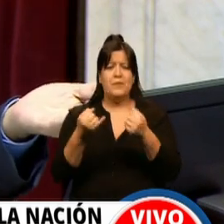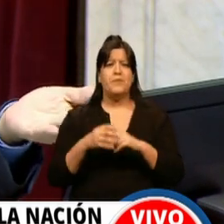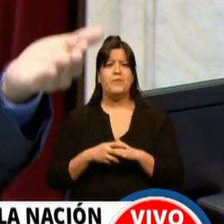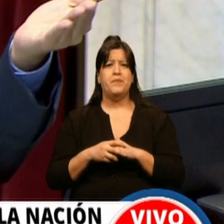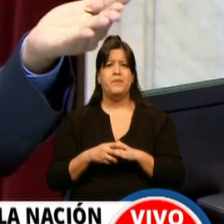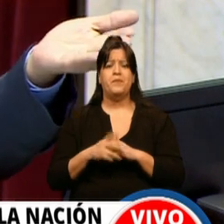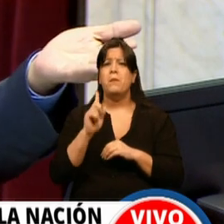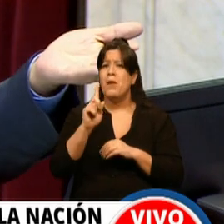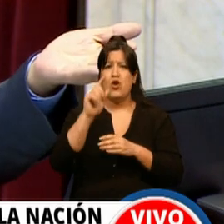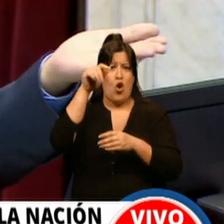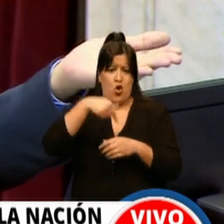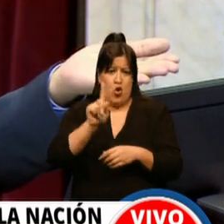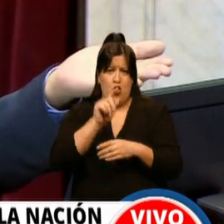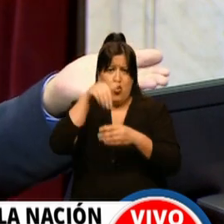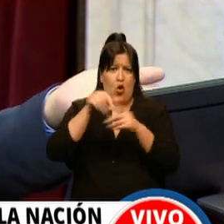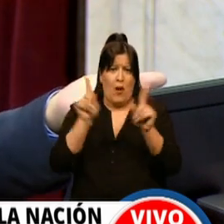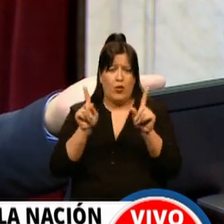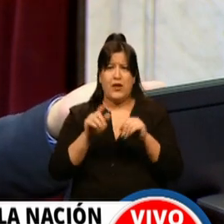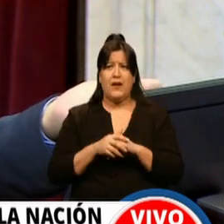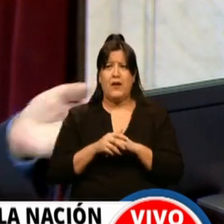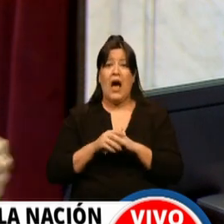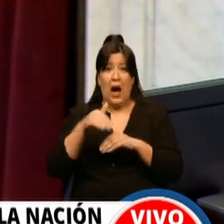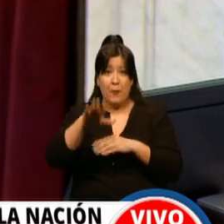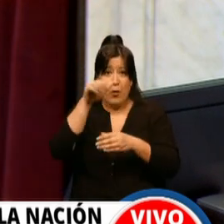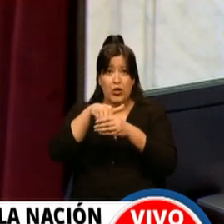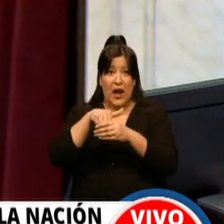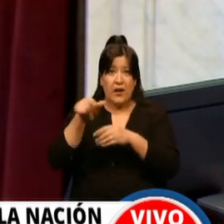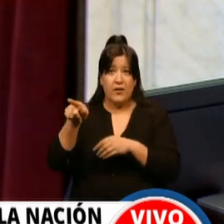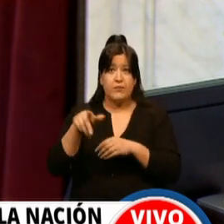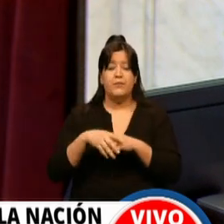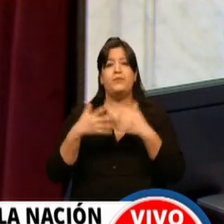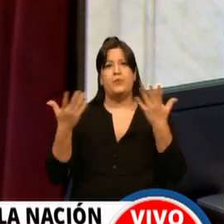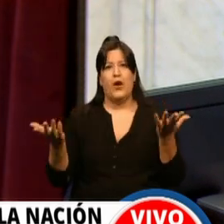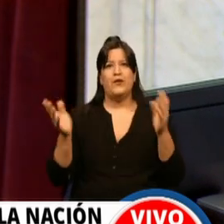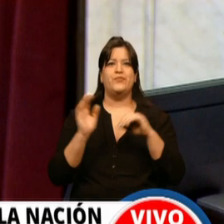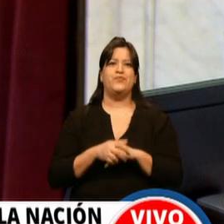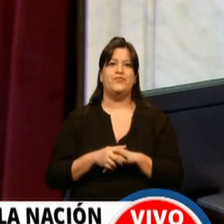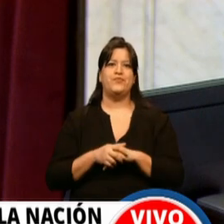no van a votar van a votar bueno